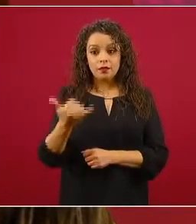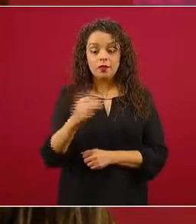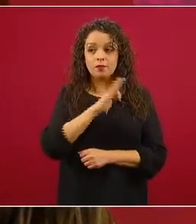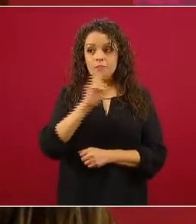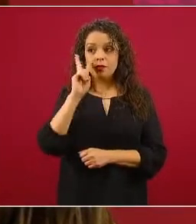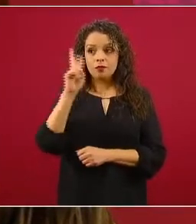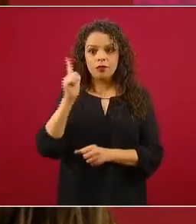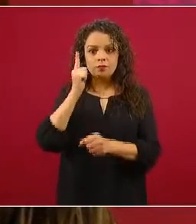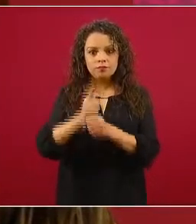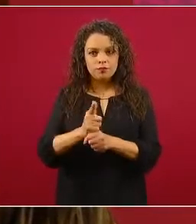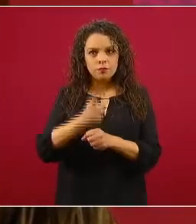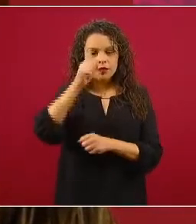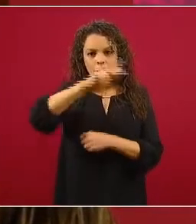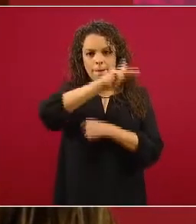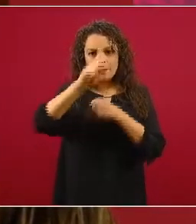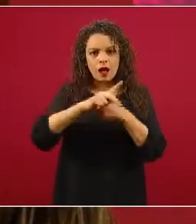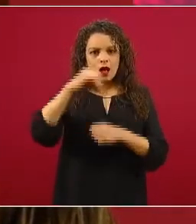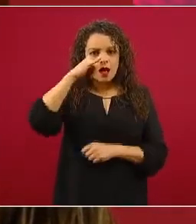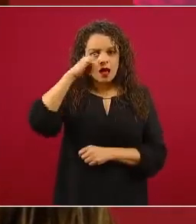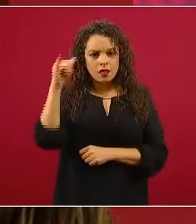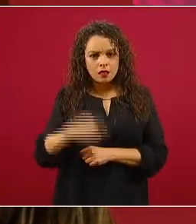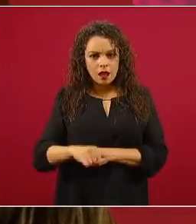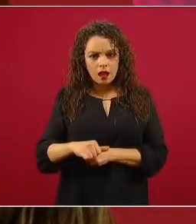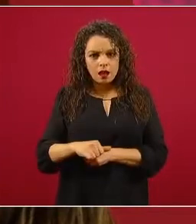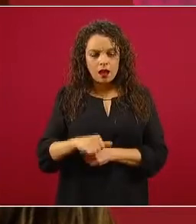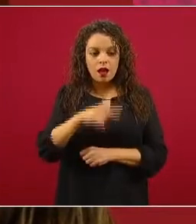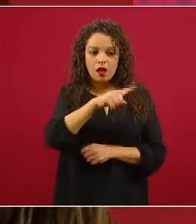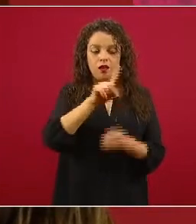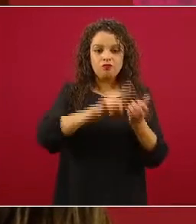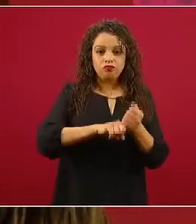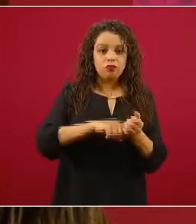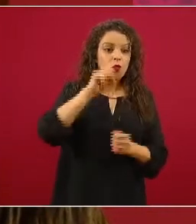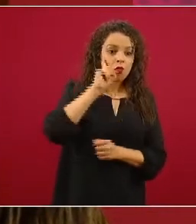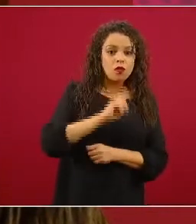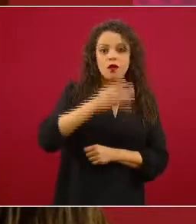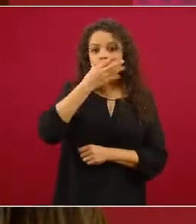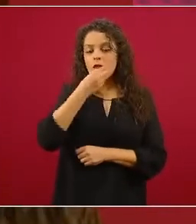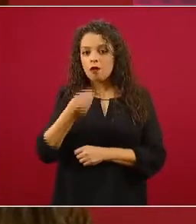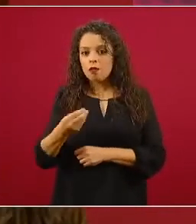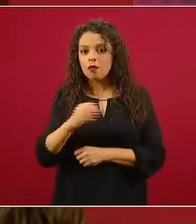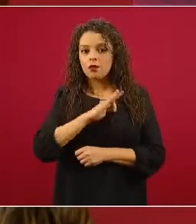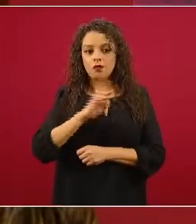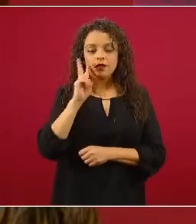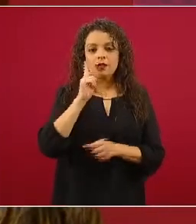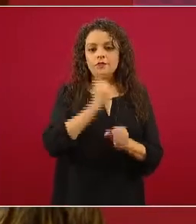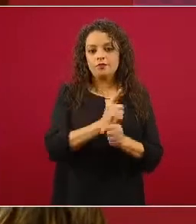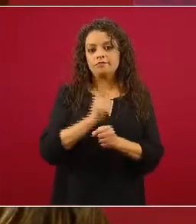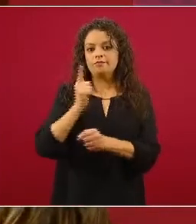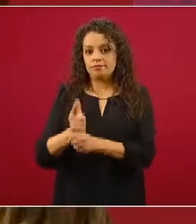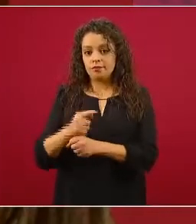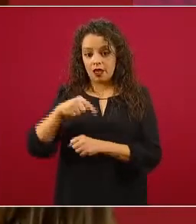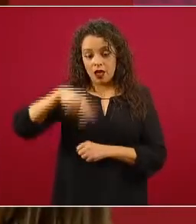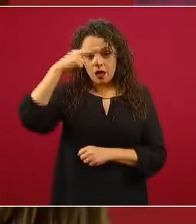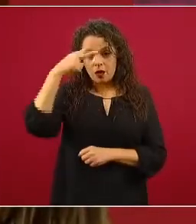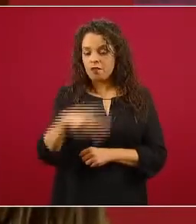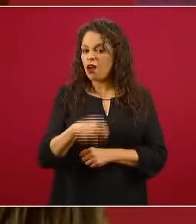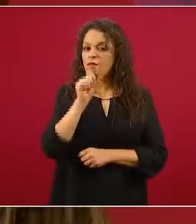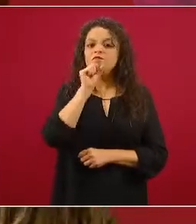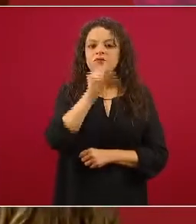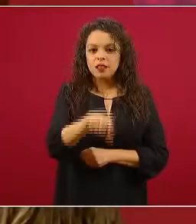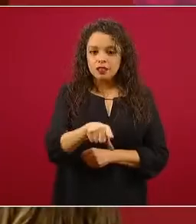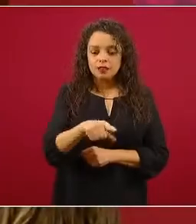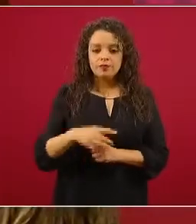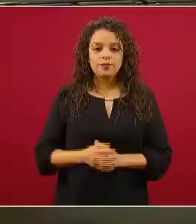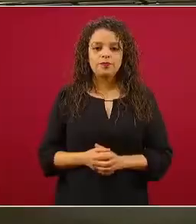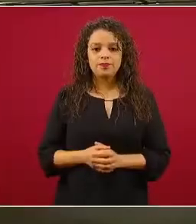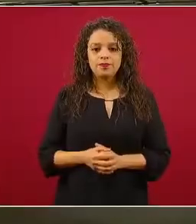en Italia y lo hemos observado también en México con estos datos. ¿Qué es lo que hicimos? Hicimos una